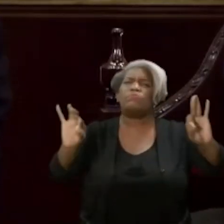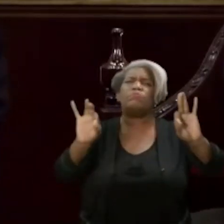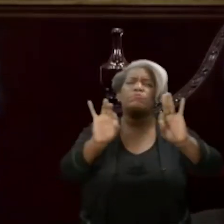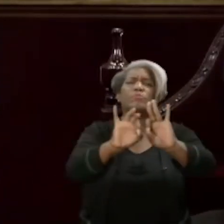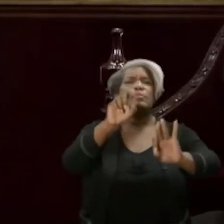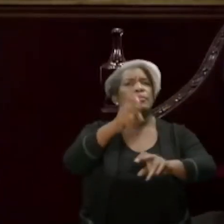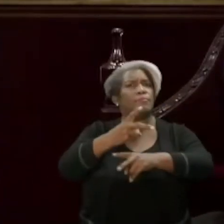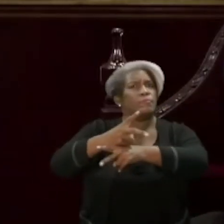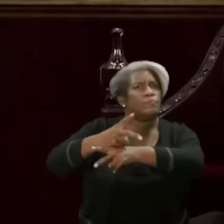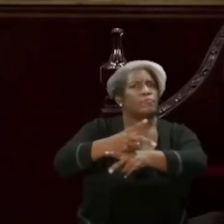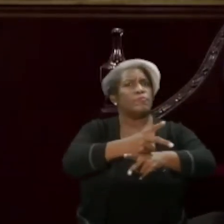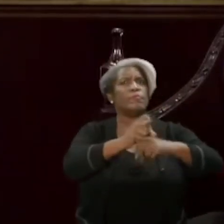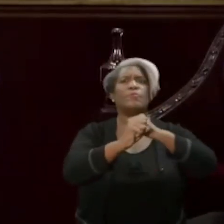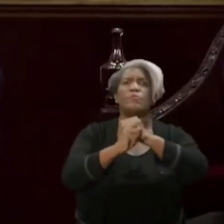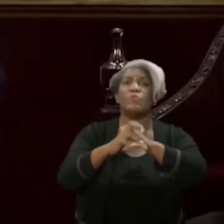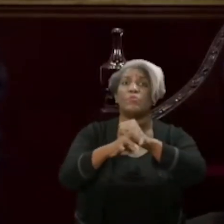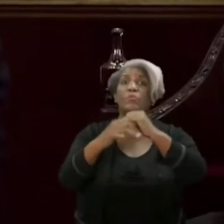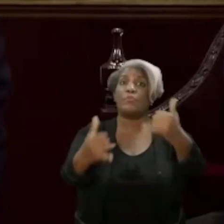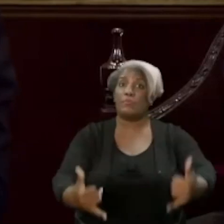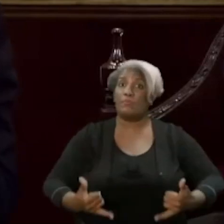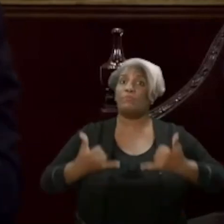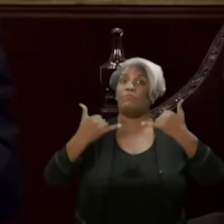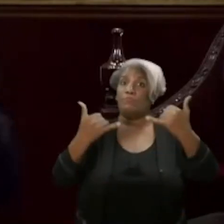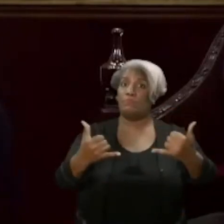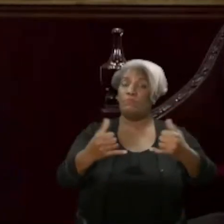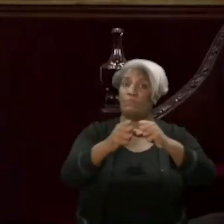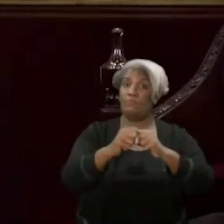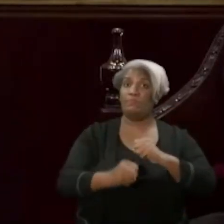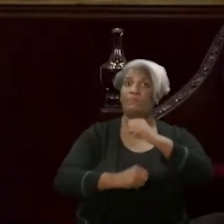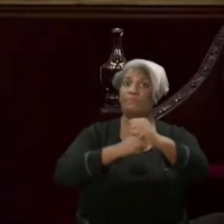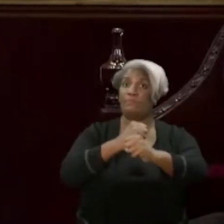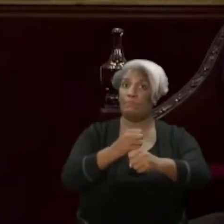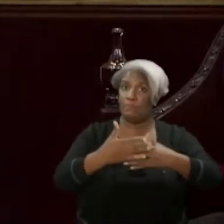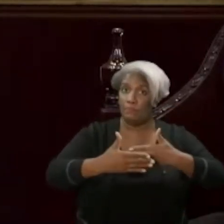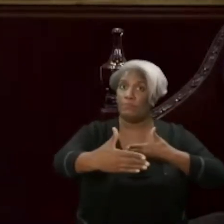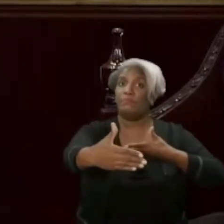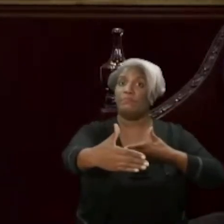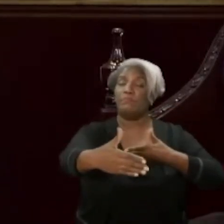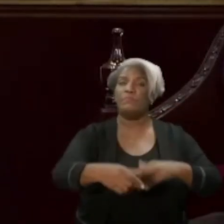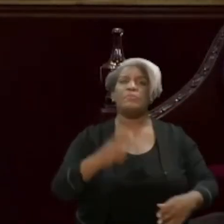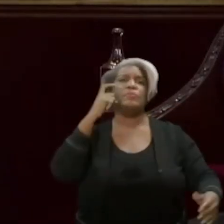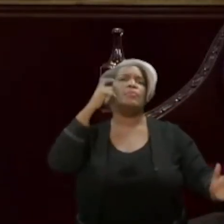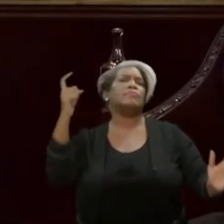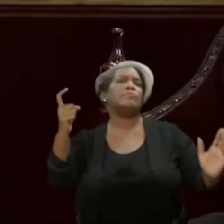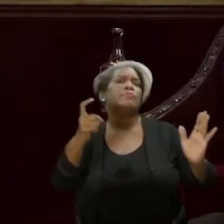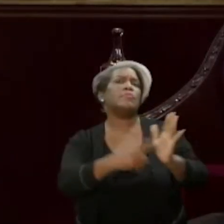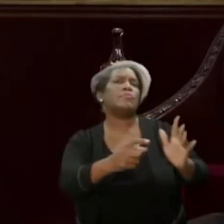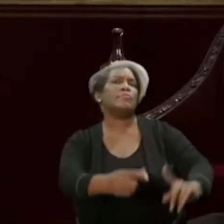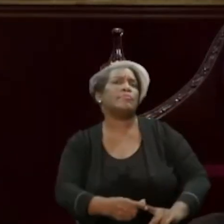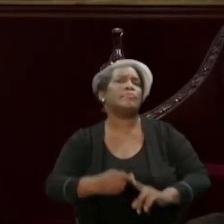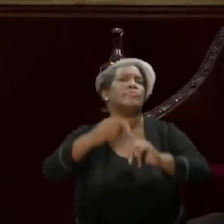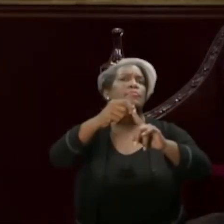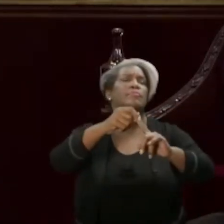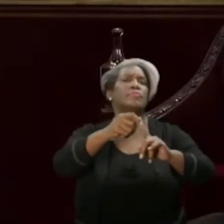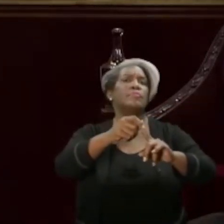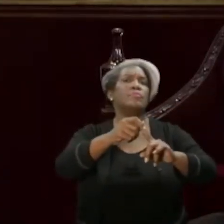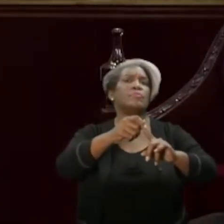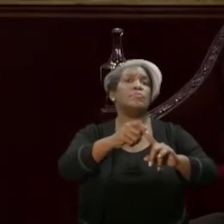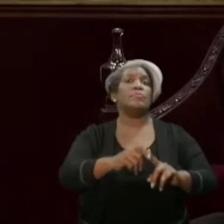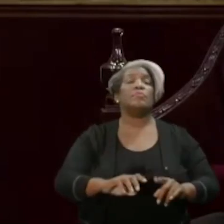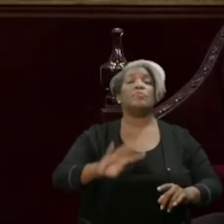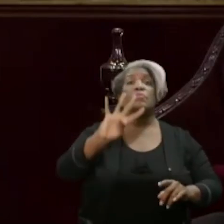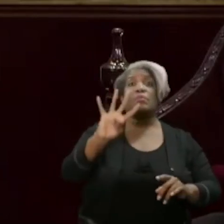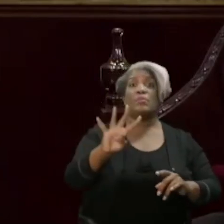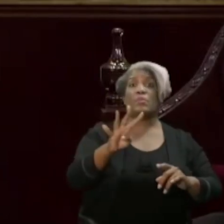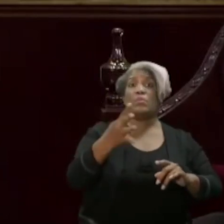y tratar de proyectar para este año. Se destaca en particular el cuarto trimestre del